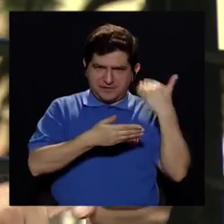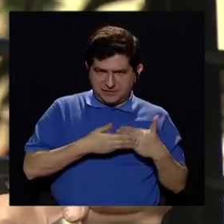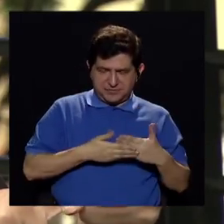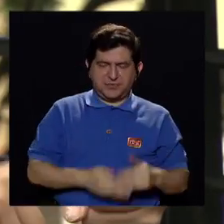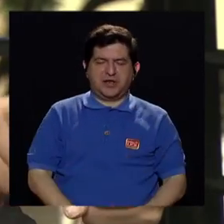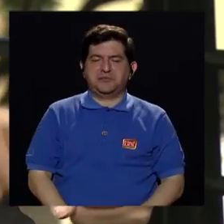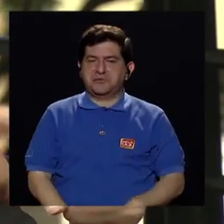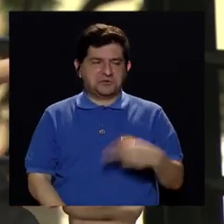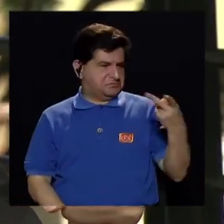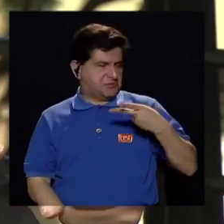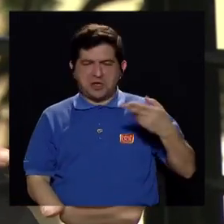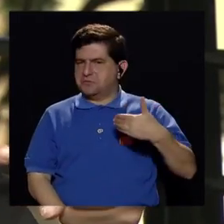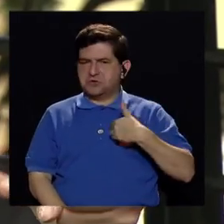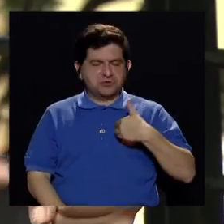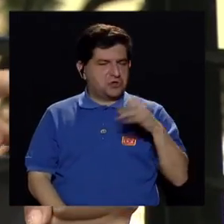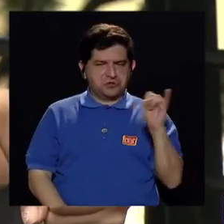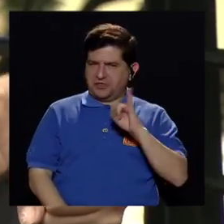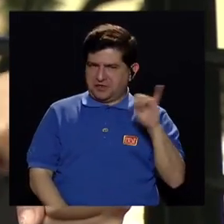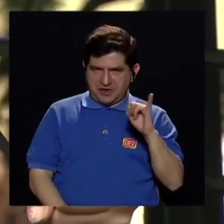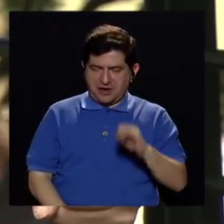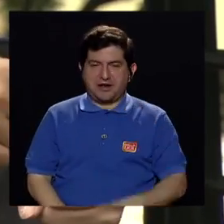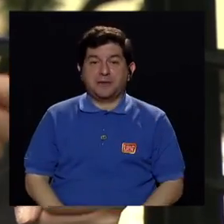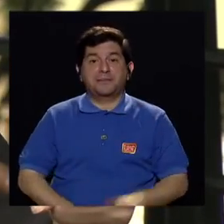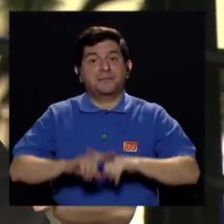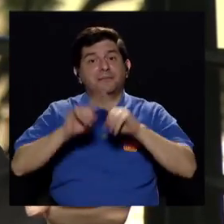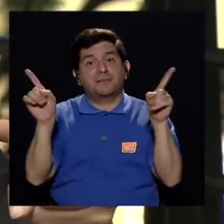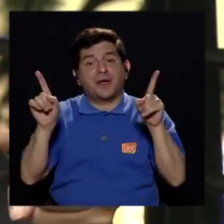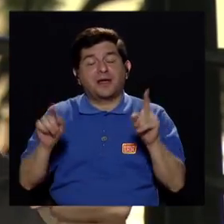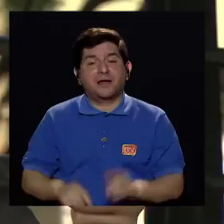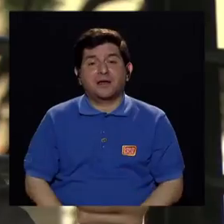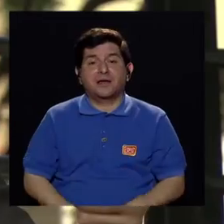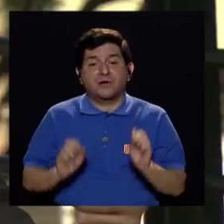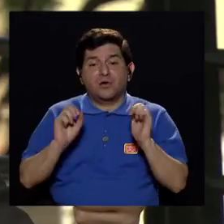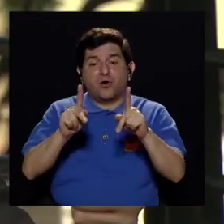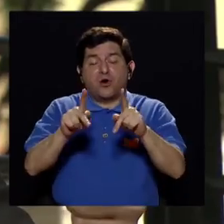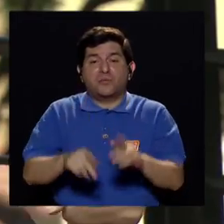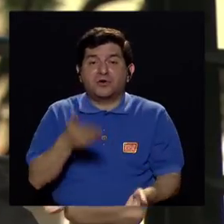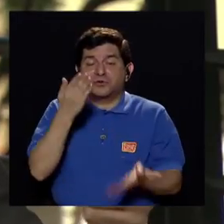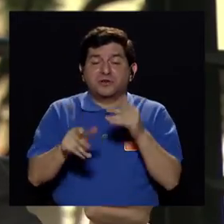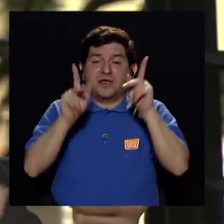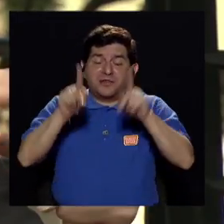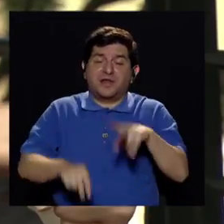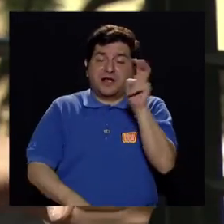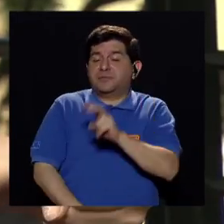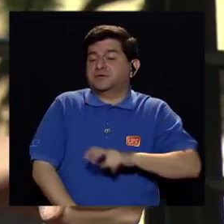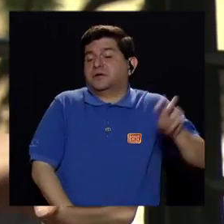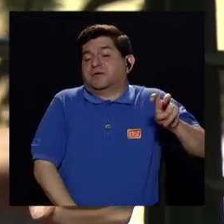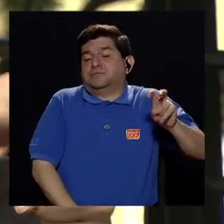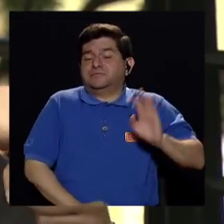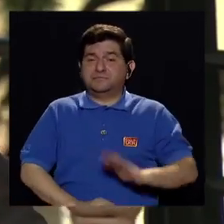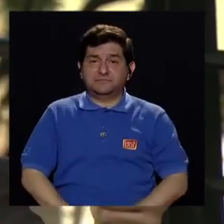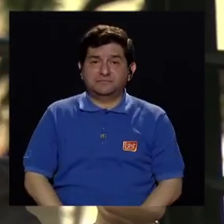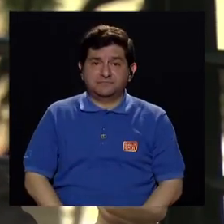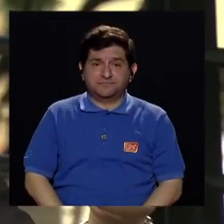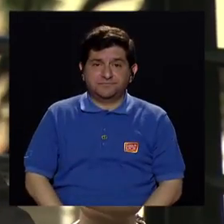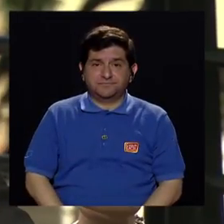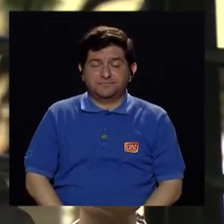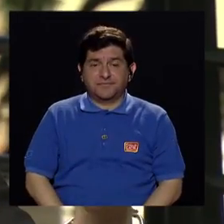pareja ni yo tengamos infecciones. Sin embargo, existe la posibilidad de infidelidad. Entonces, por parte de